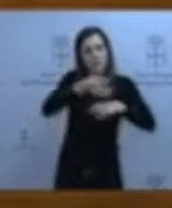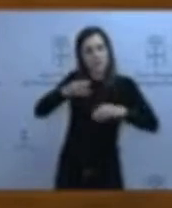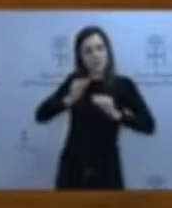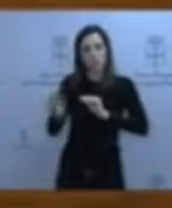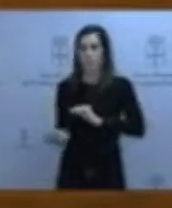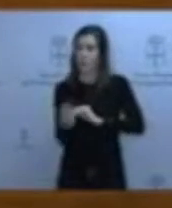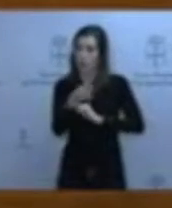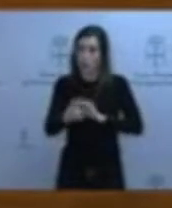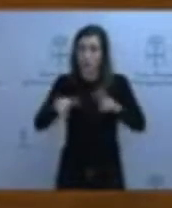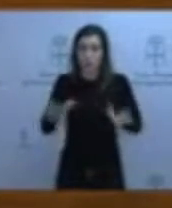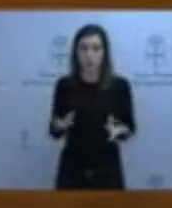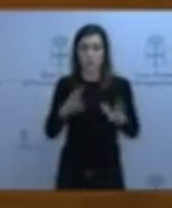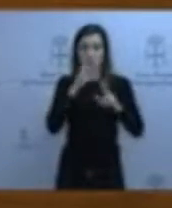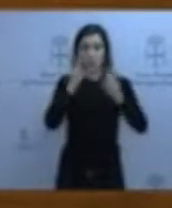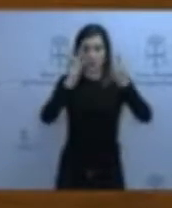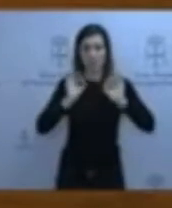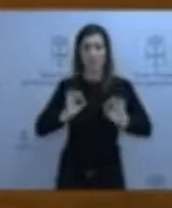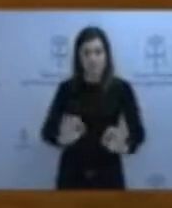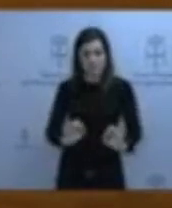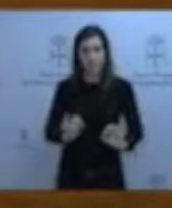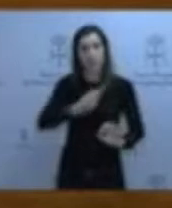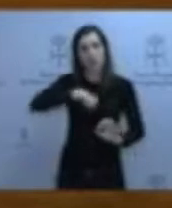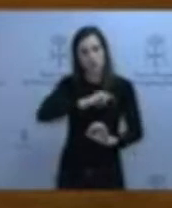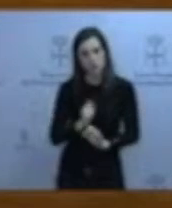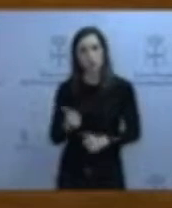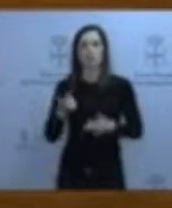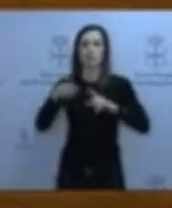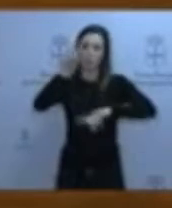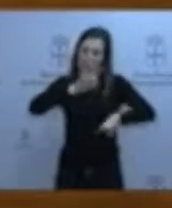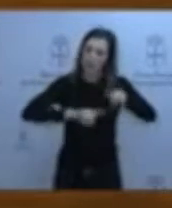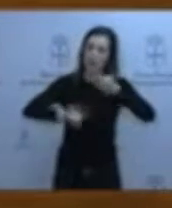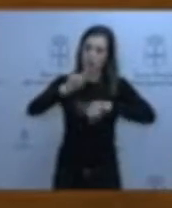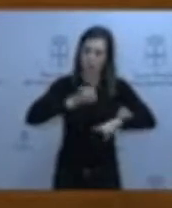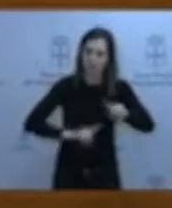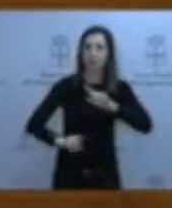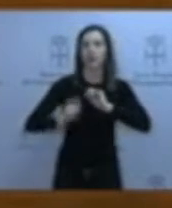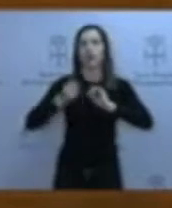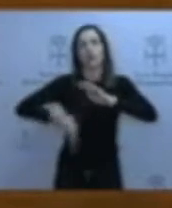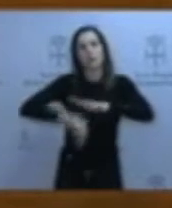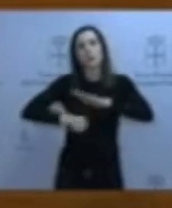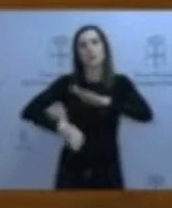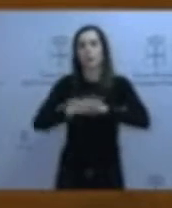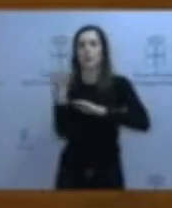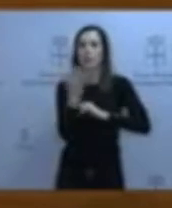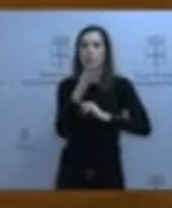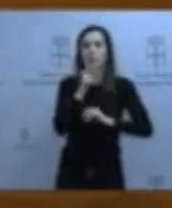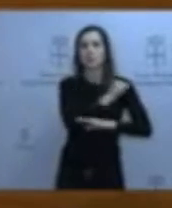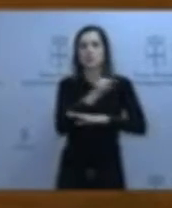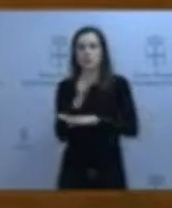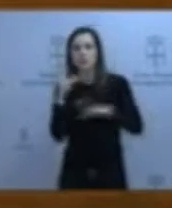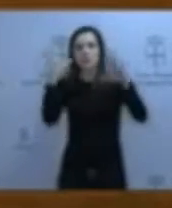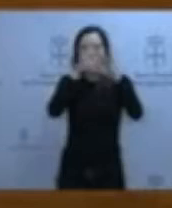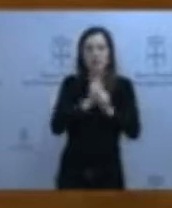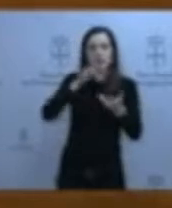ese viaje tengamos que cargar con las mochilas que supone el tener una serie de organismos opacos en la selección